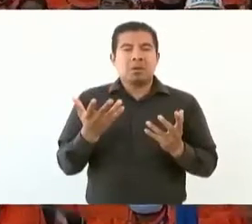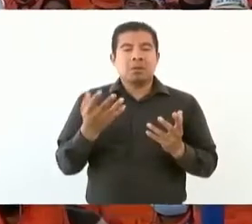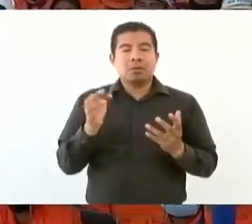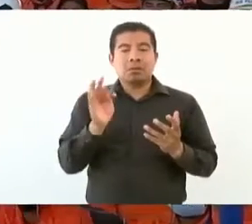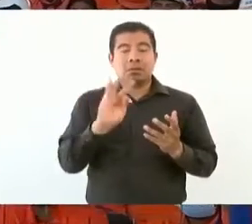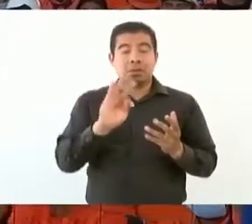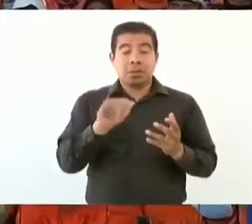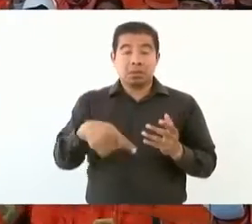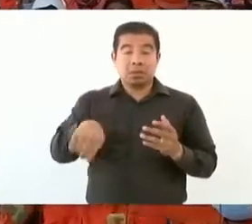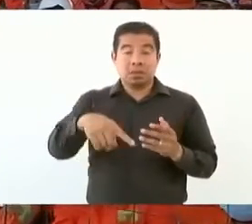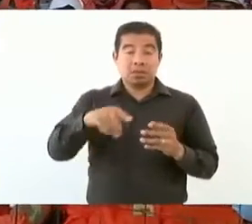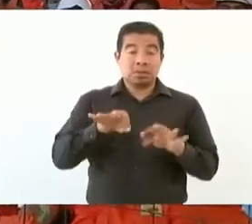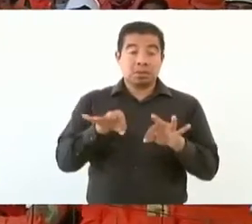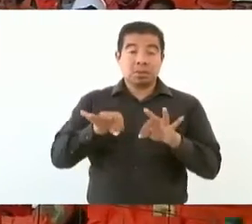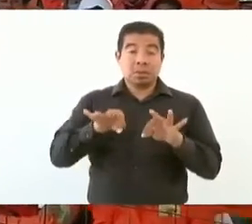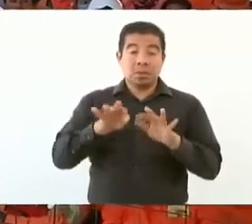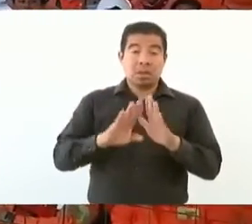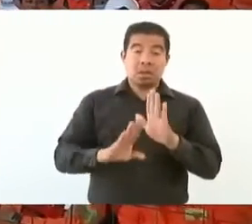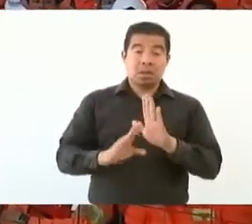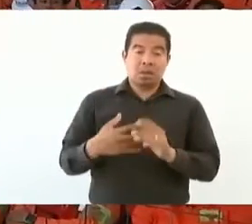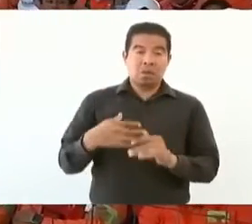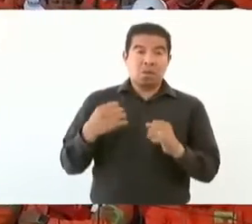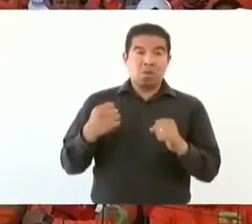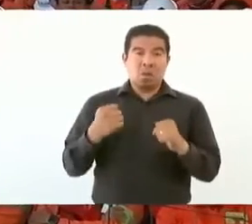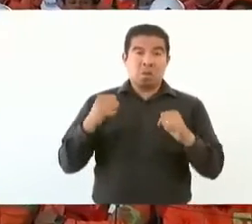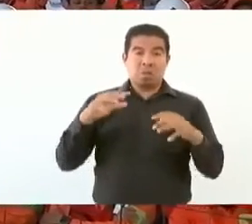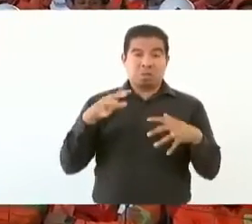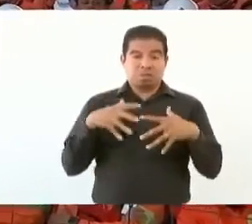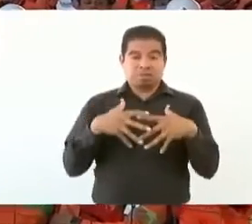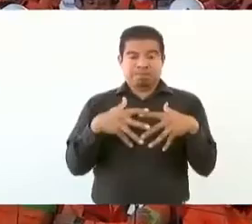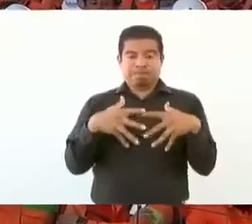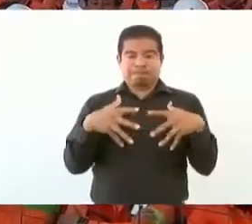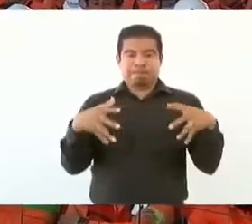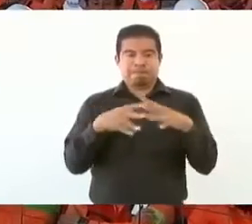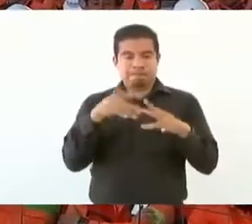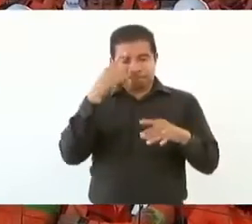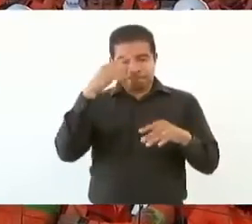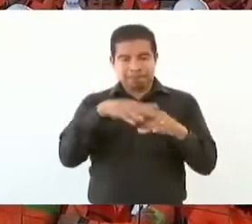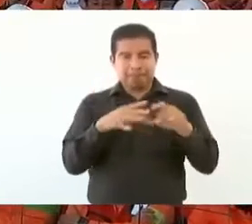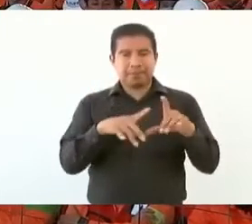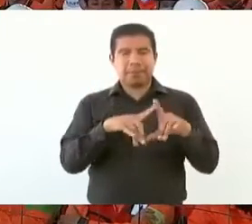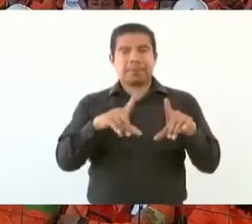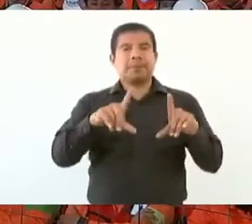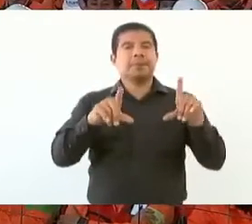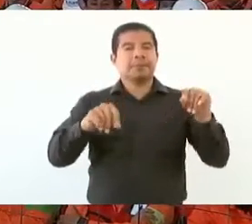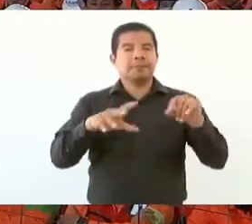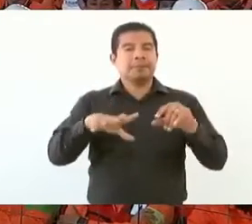crecer, que se podían desarrollar las naciones